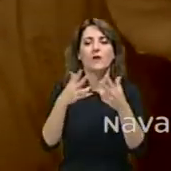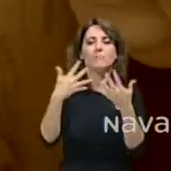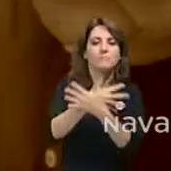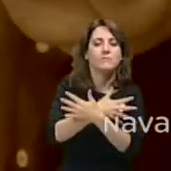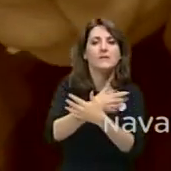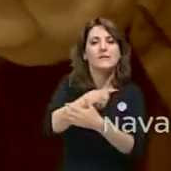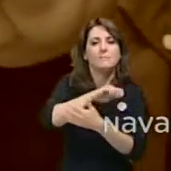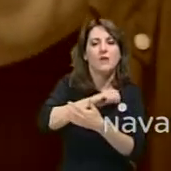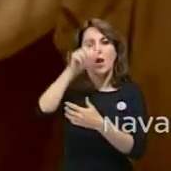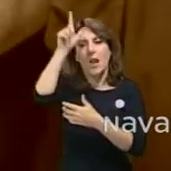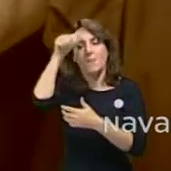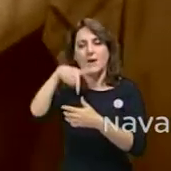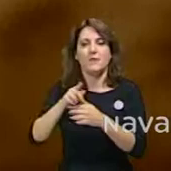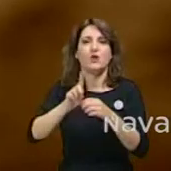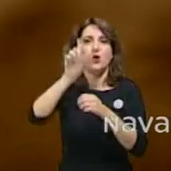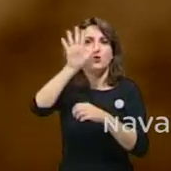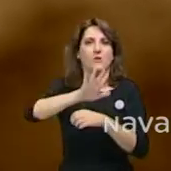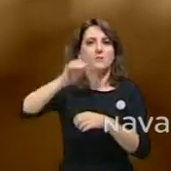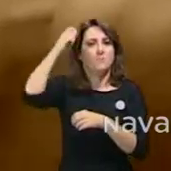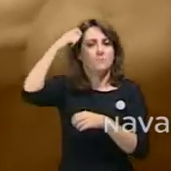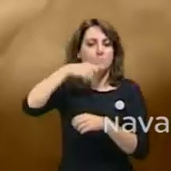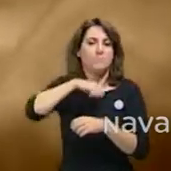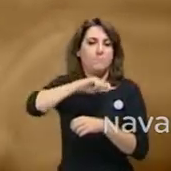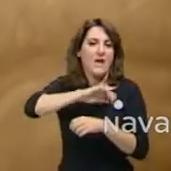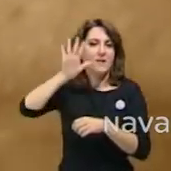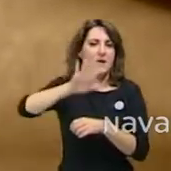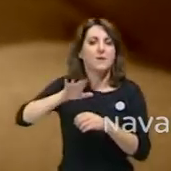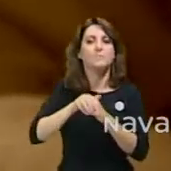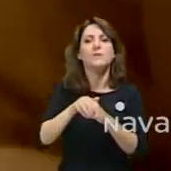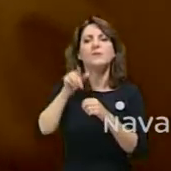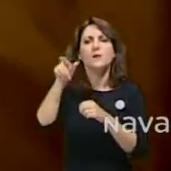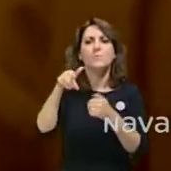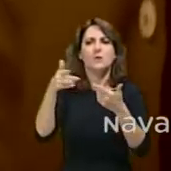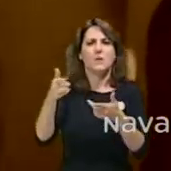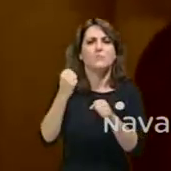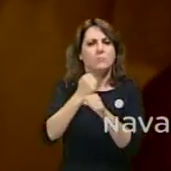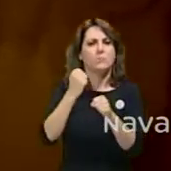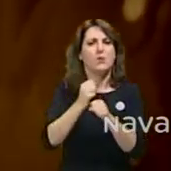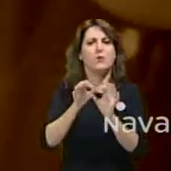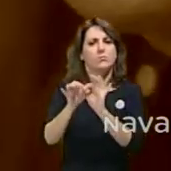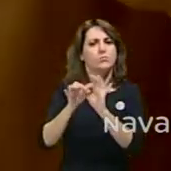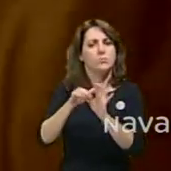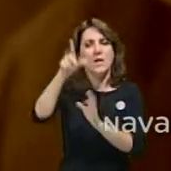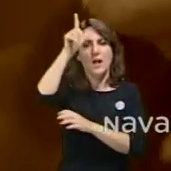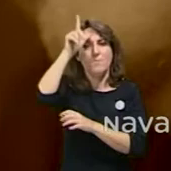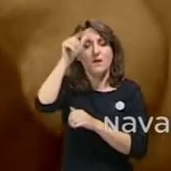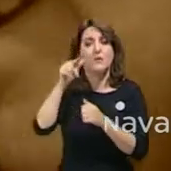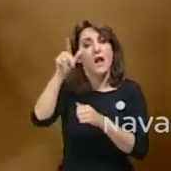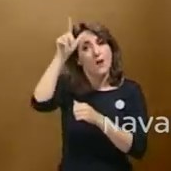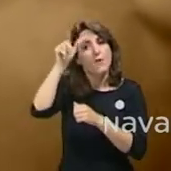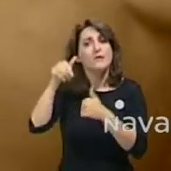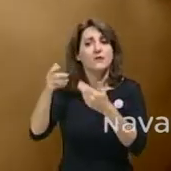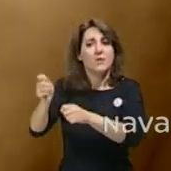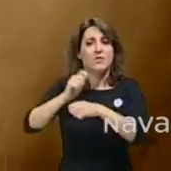años, se esfuerza por continuar trabajando codo con codo con una de las grandes potencias de Europa. Alemania le trajo también el